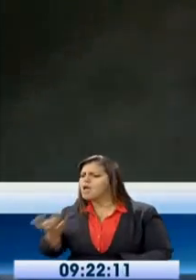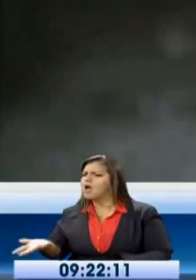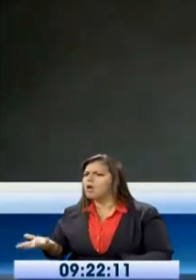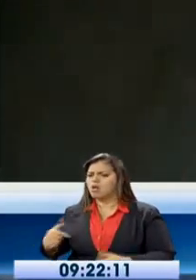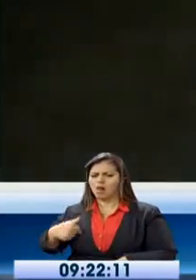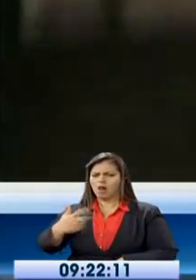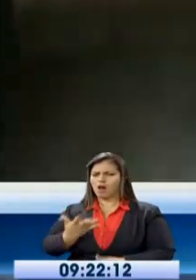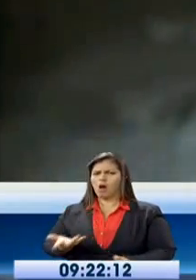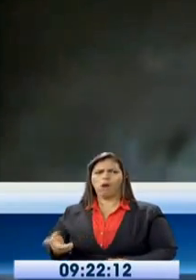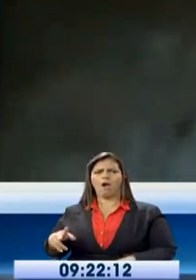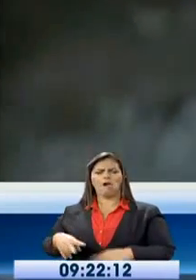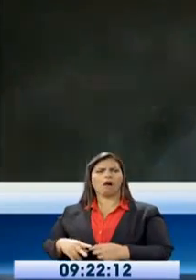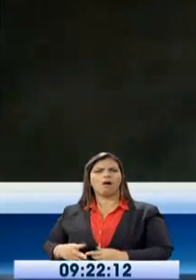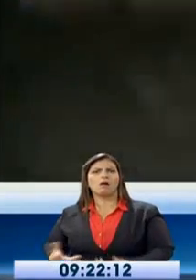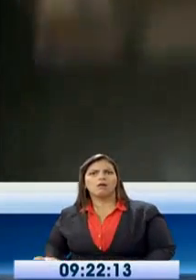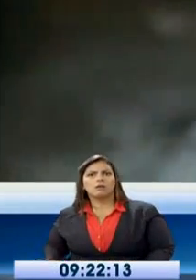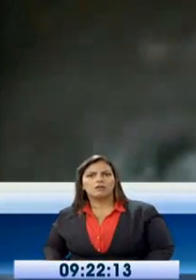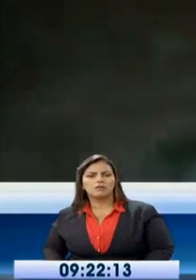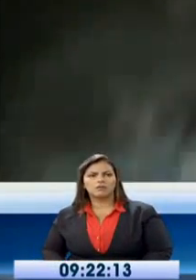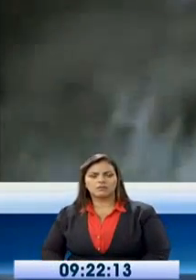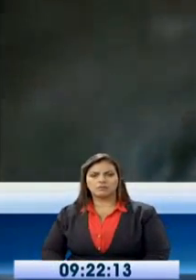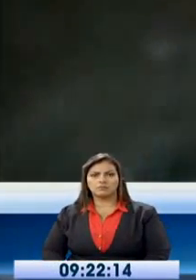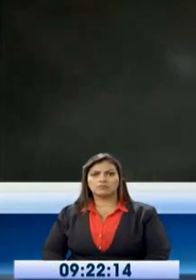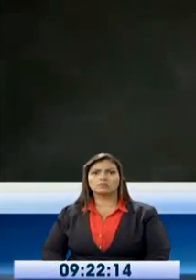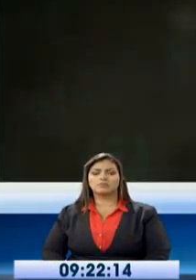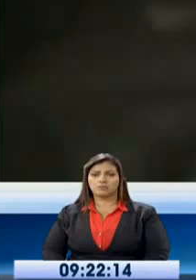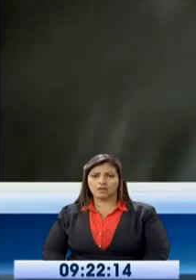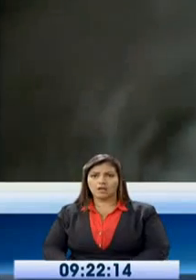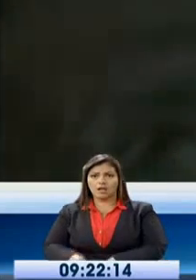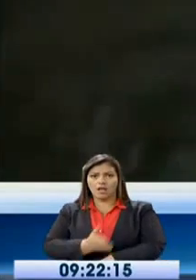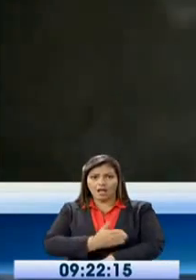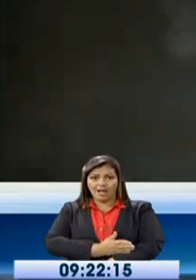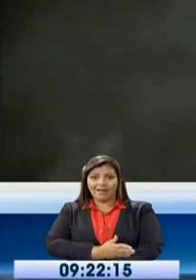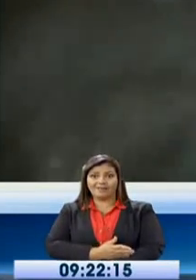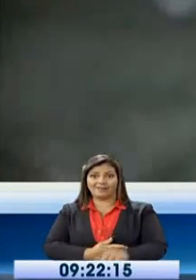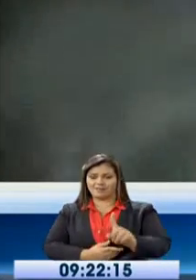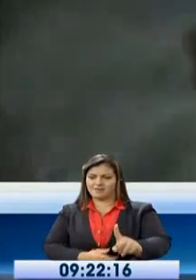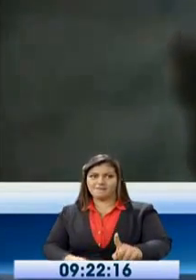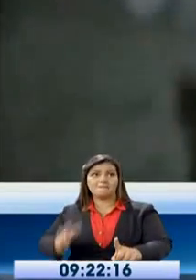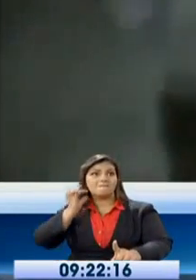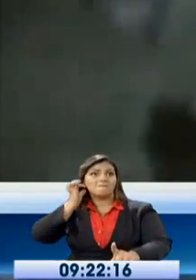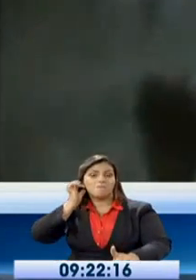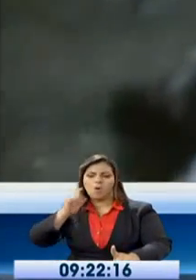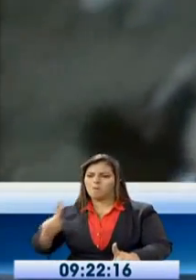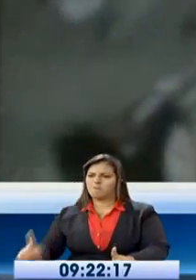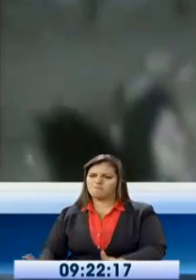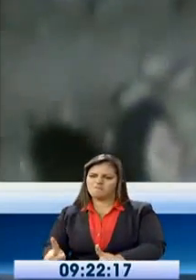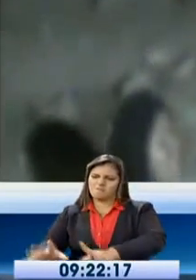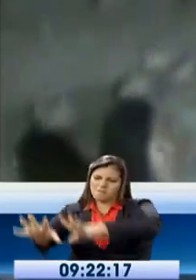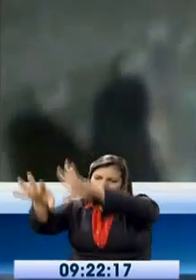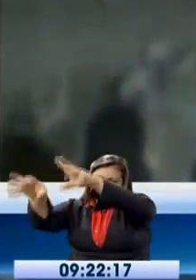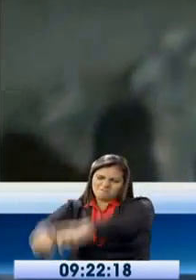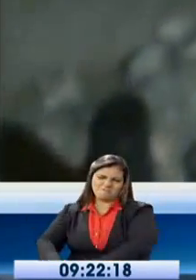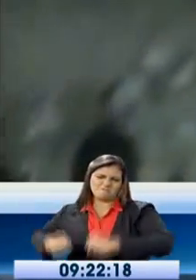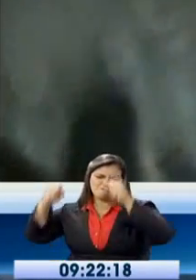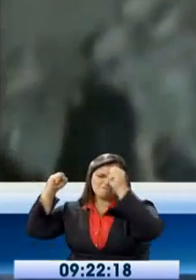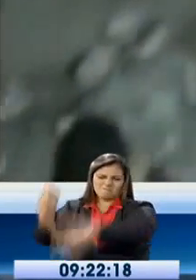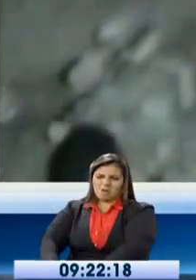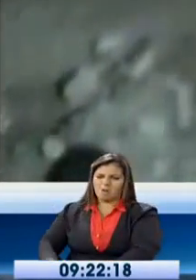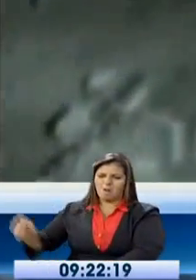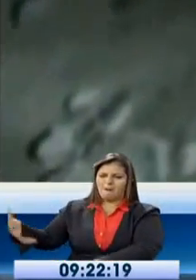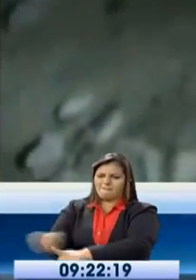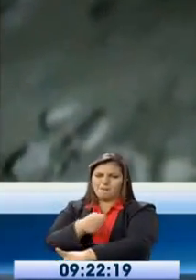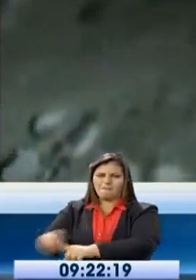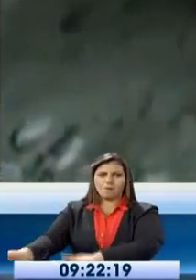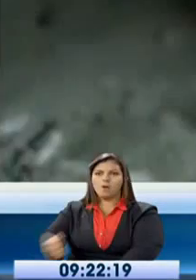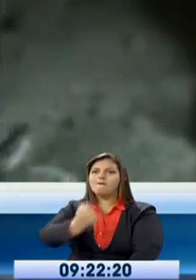Este sujeto fue sorprendido cuando golpeaba a su pareja a pedradas tras lanzarla a un buzón destapado en esta